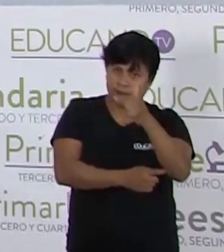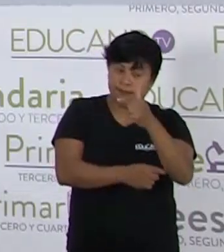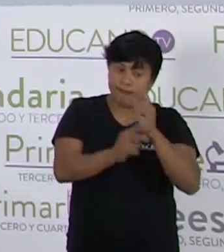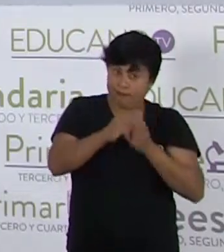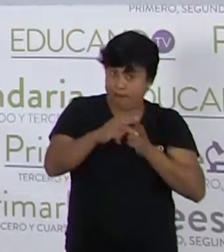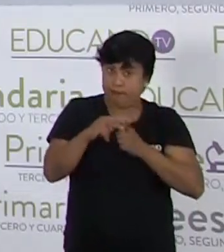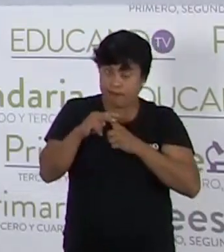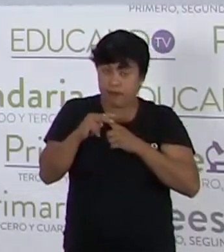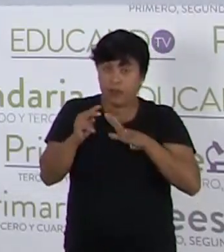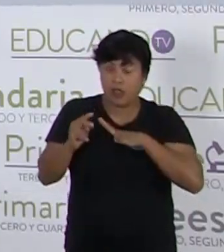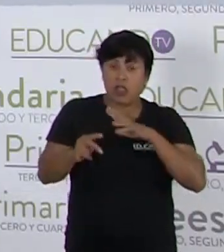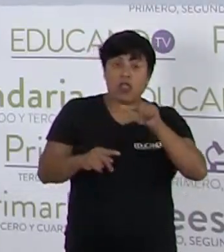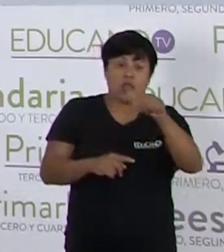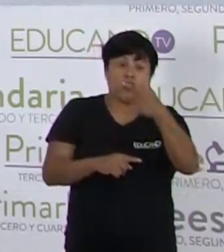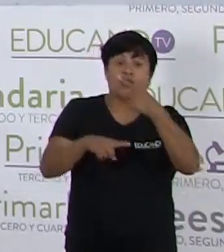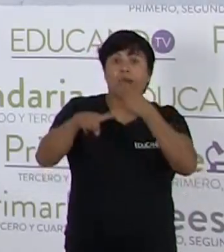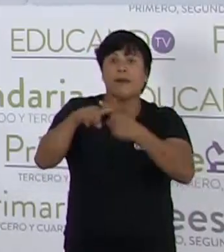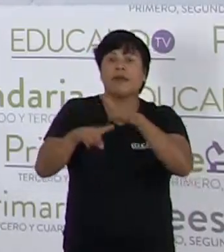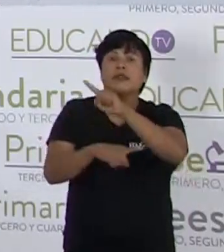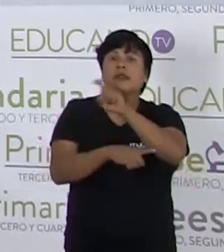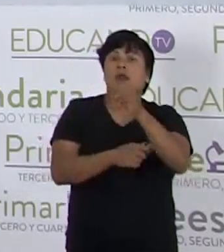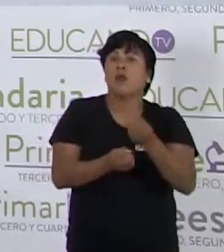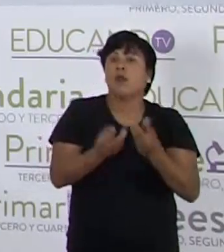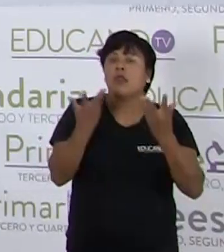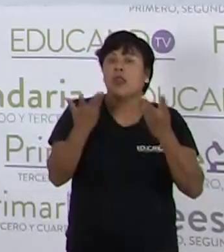12. 12 por 100 serían